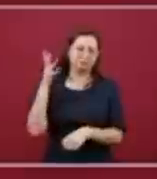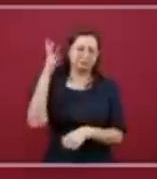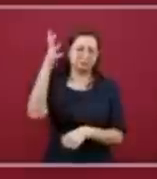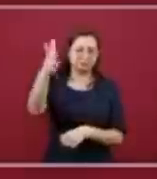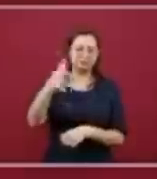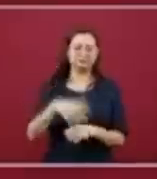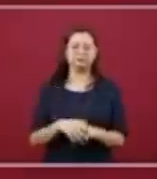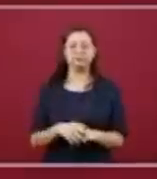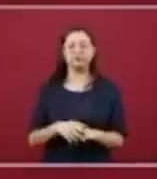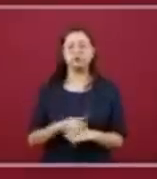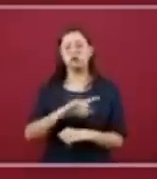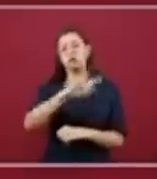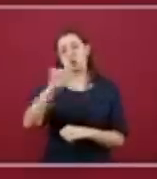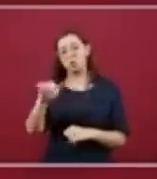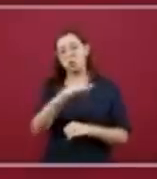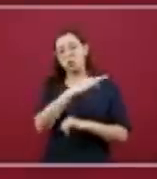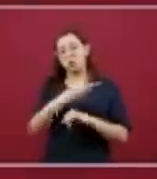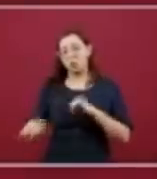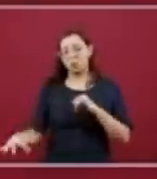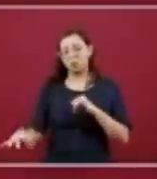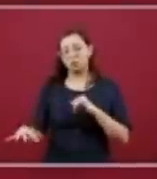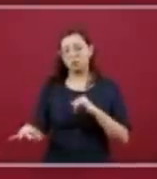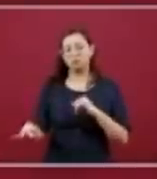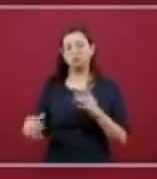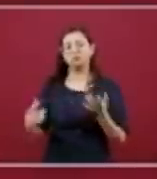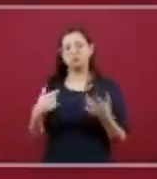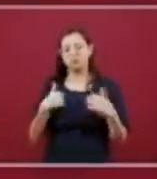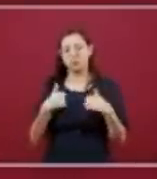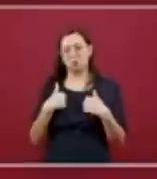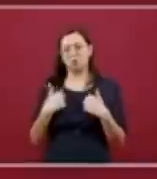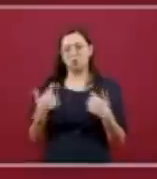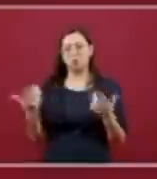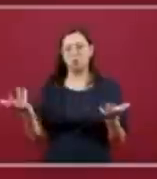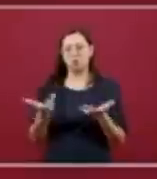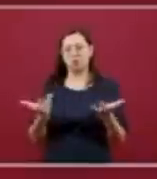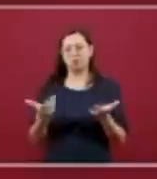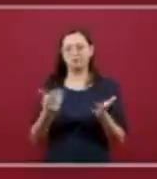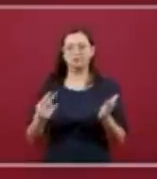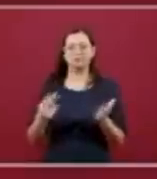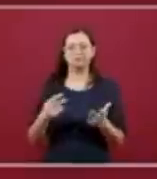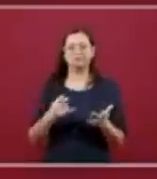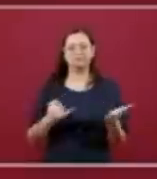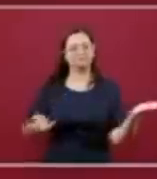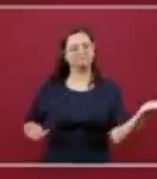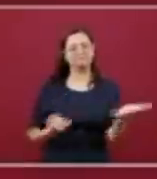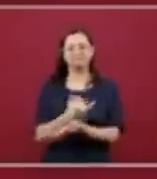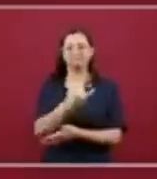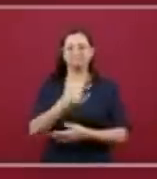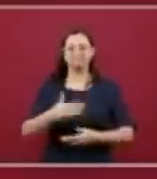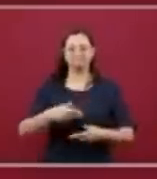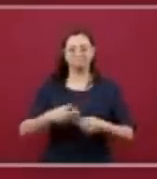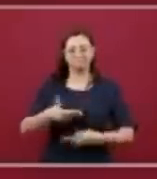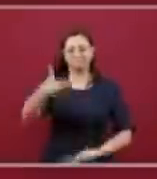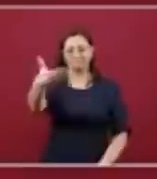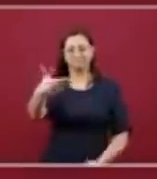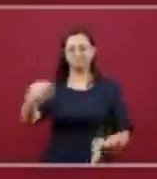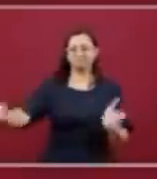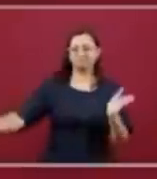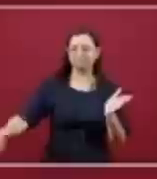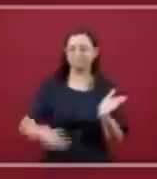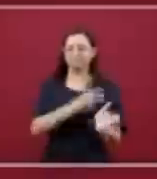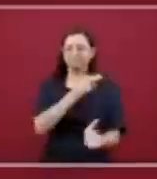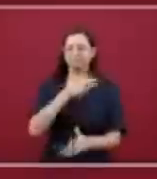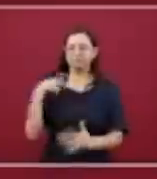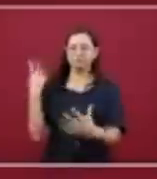Y al final voy a firmar el decreto para que dejen de ser